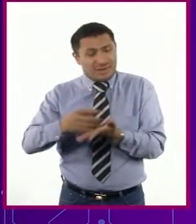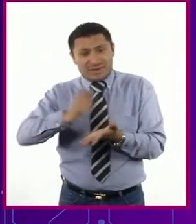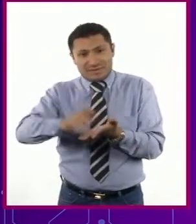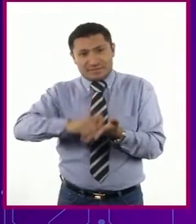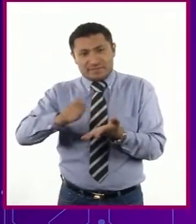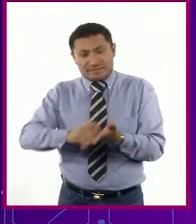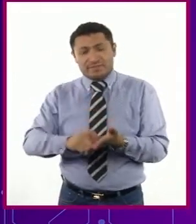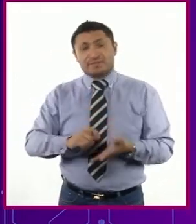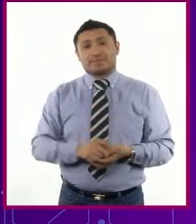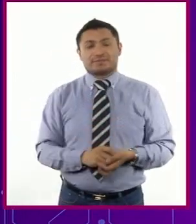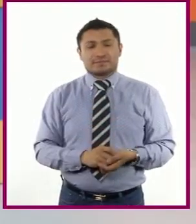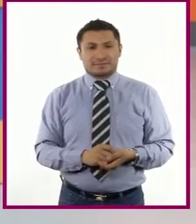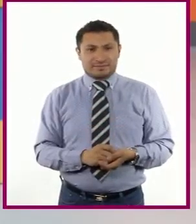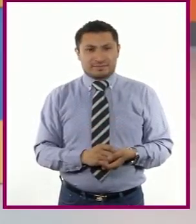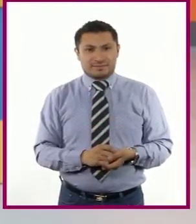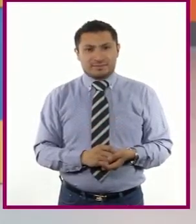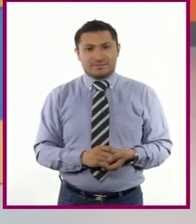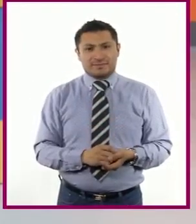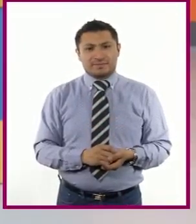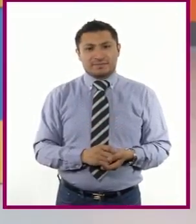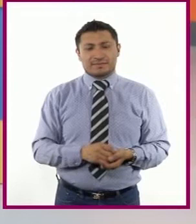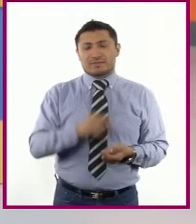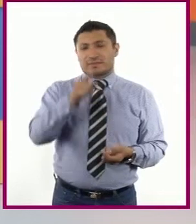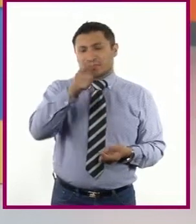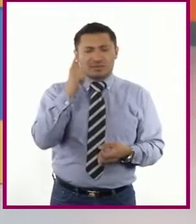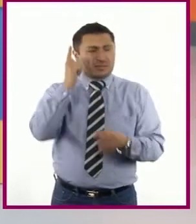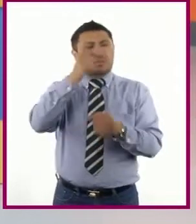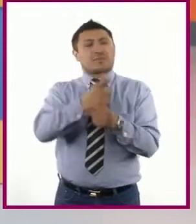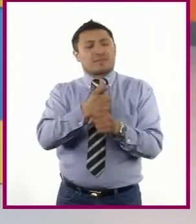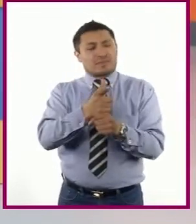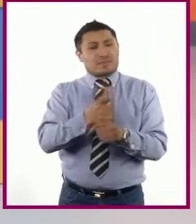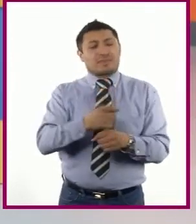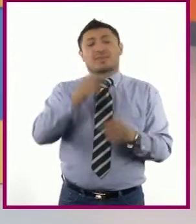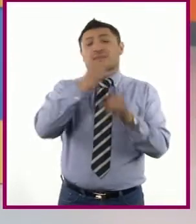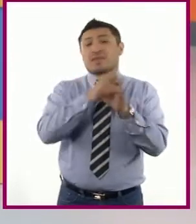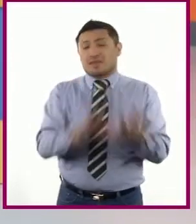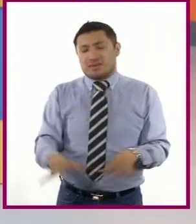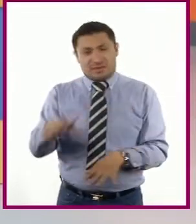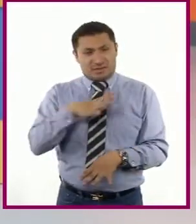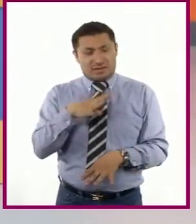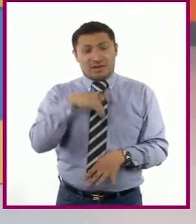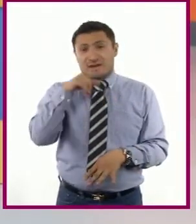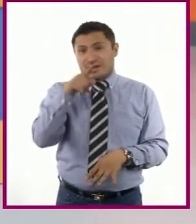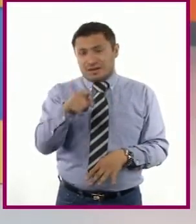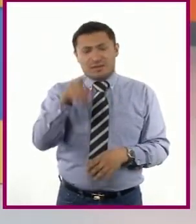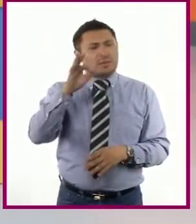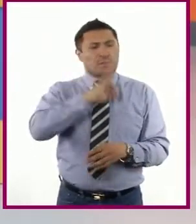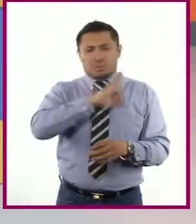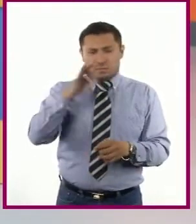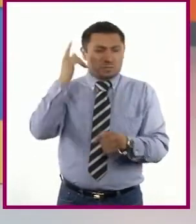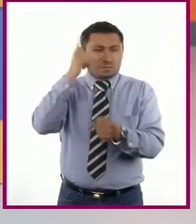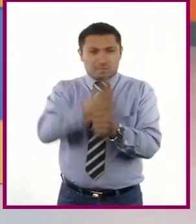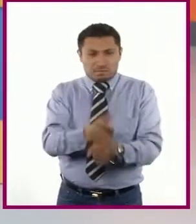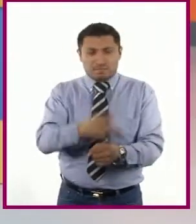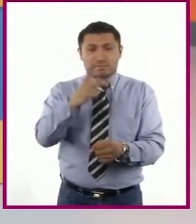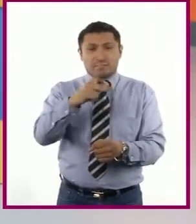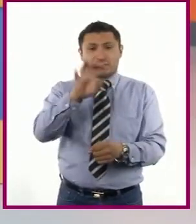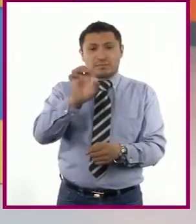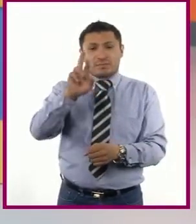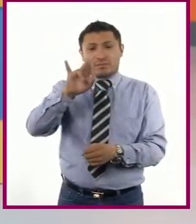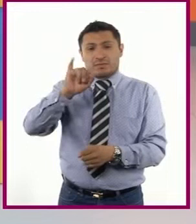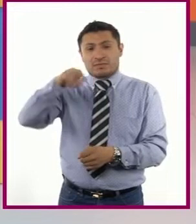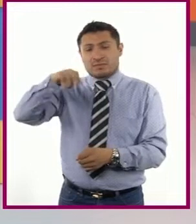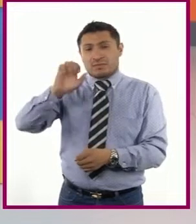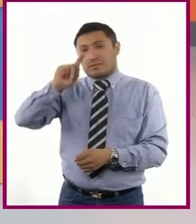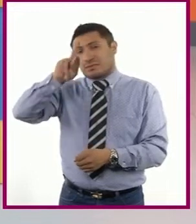área de este octágono. Podemos notar que con los datos que se tienen es posible calcular el perímetro, que